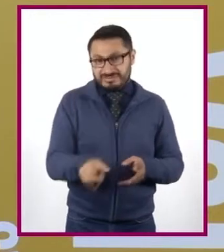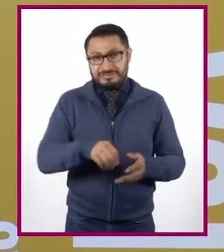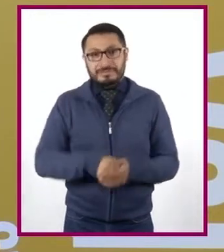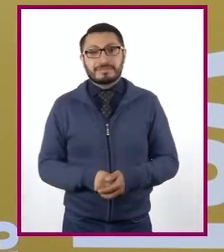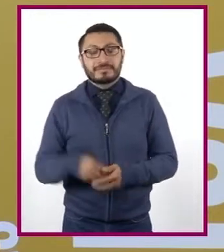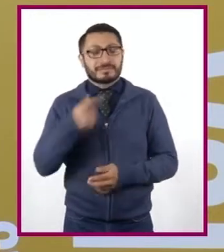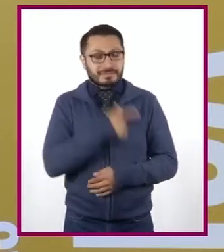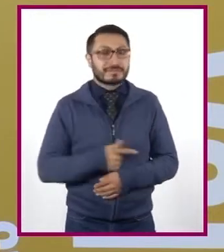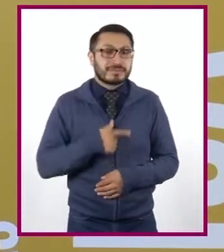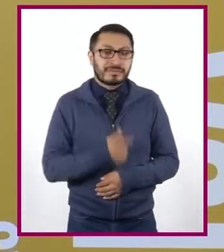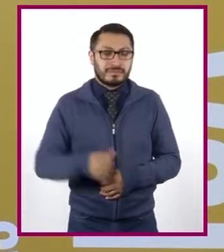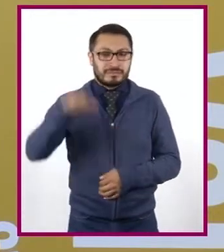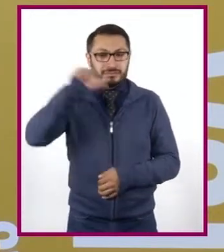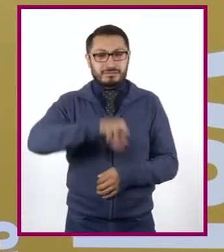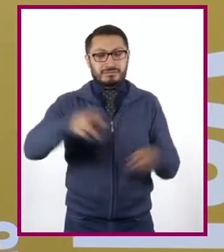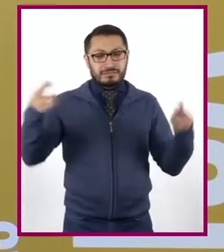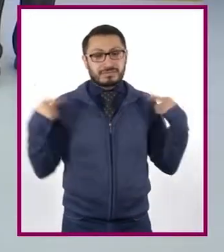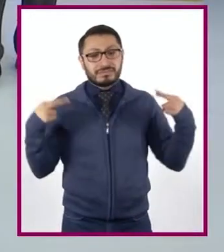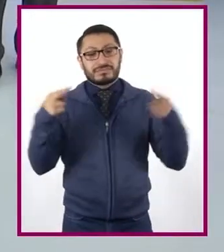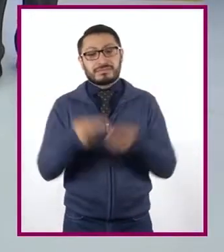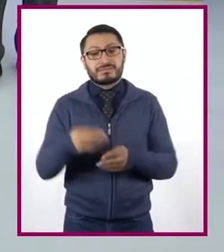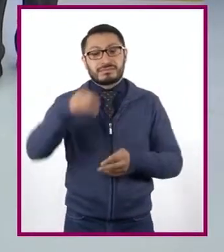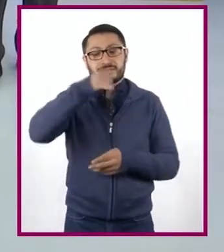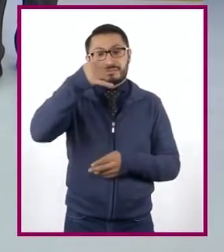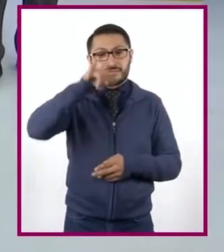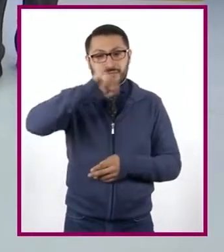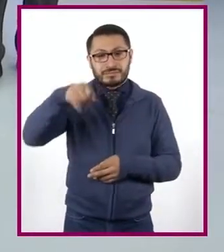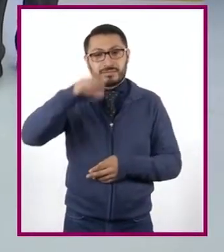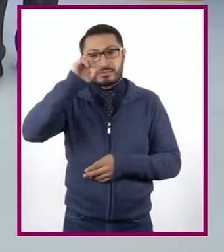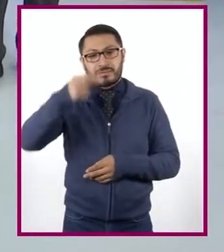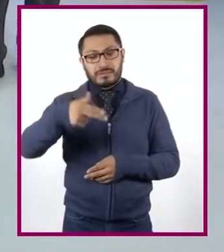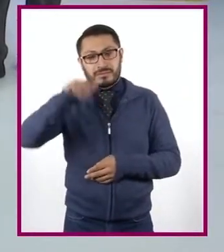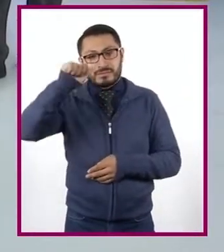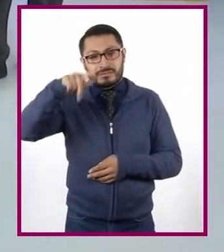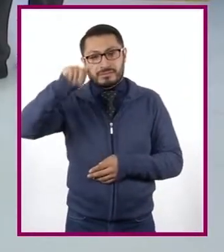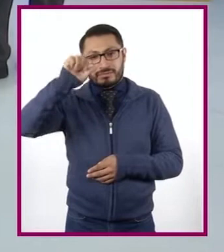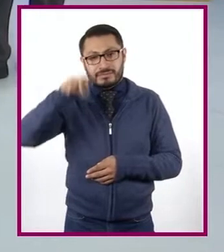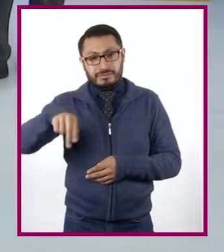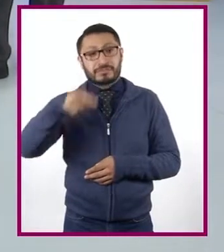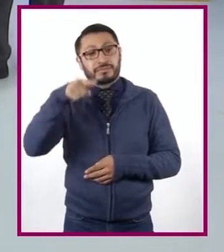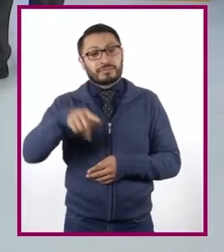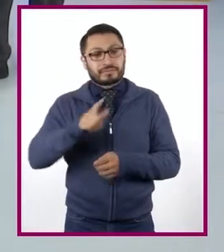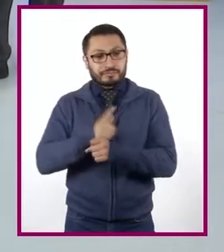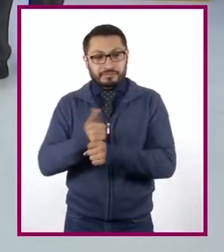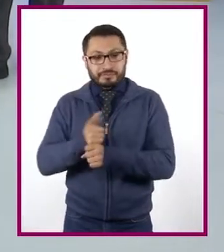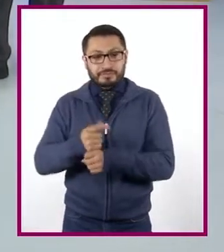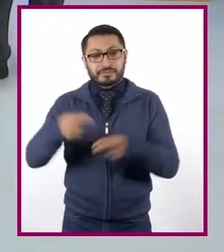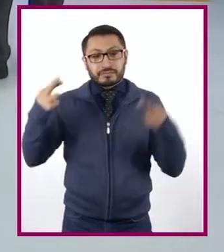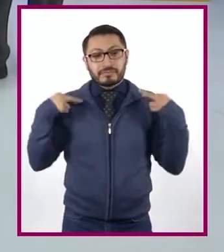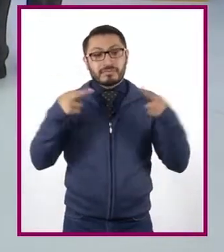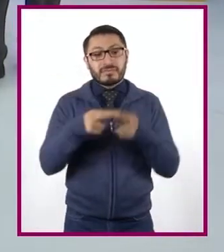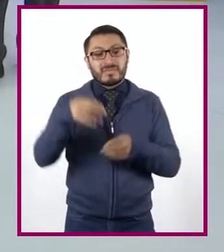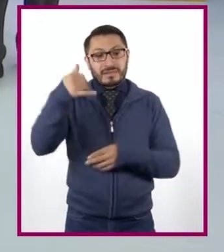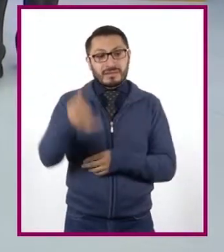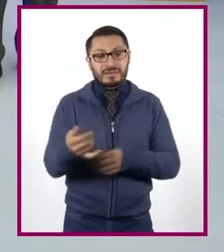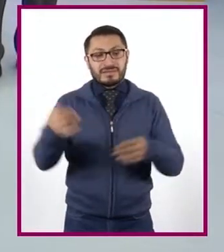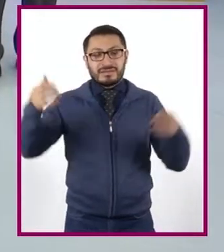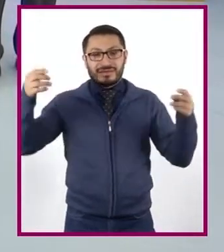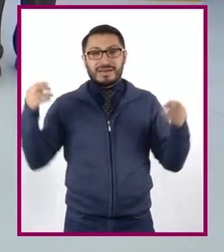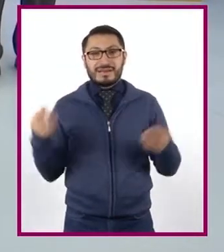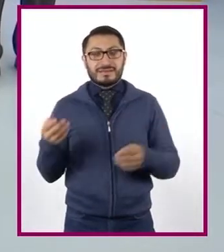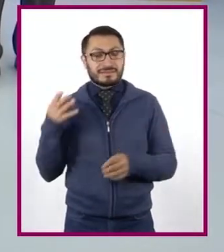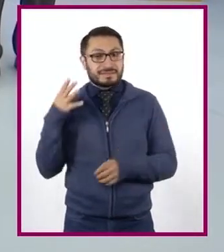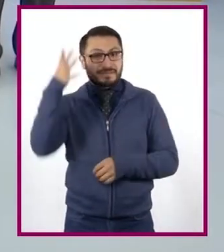el gusto de que nos acompañe el profesor Jonathan Ibarra Coronel. Él es licenciado, maestro y candidato a doctor